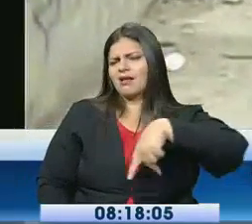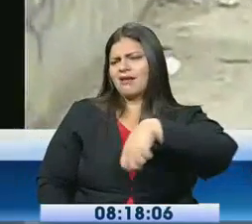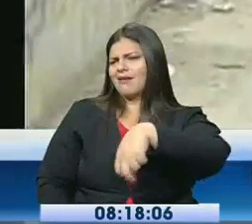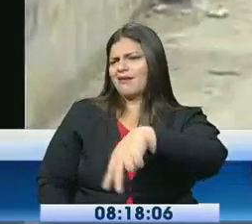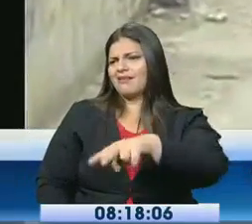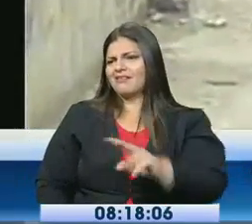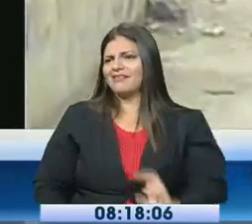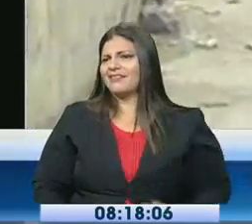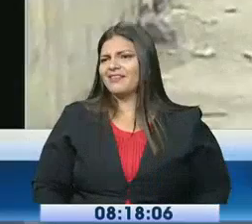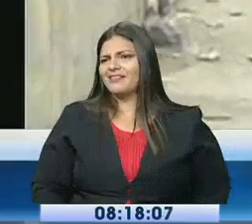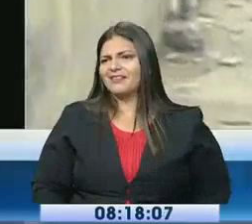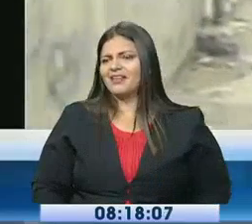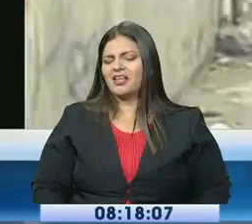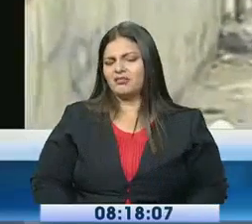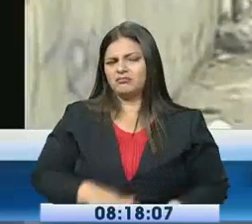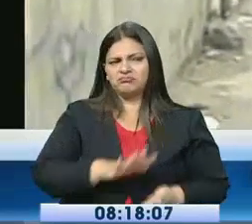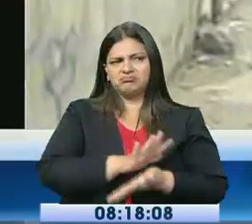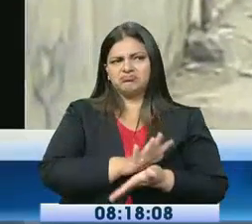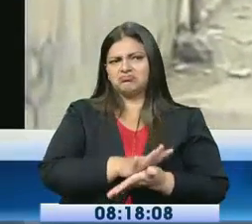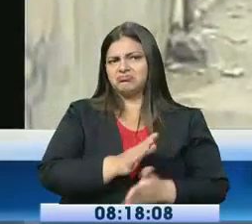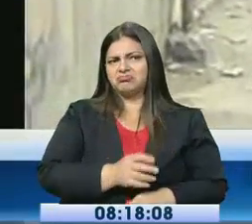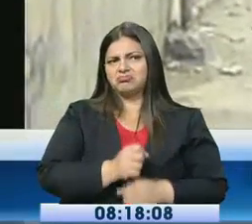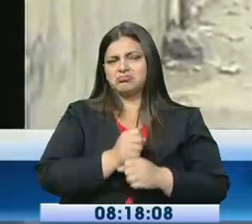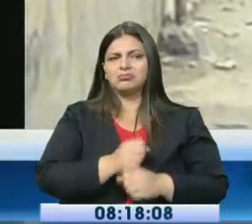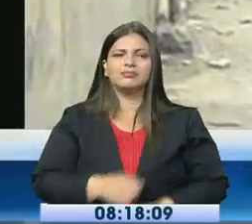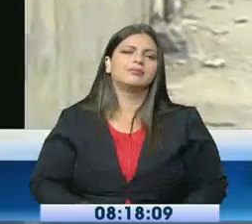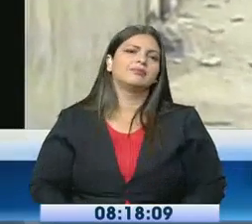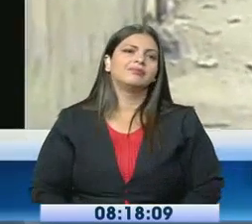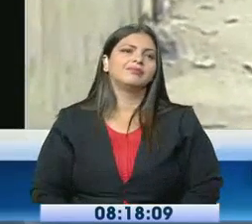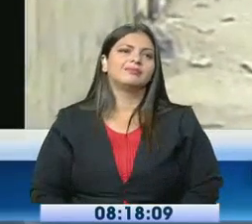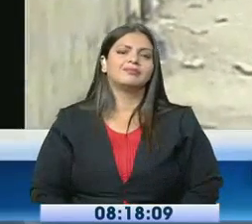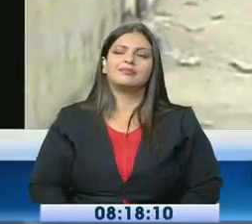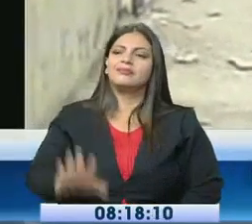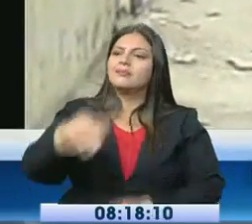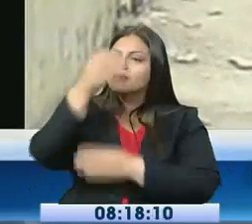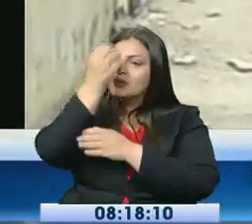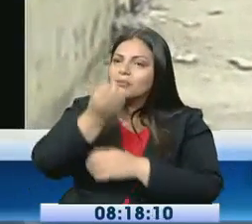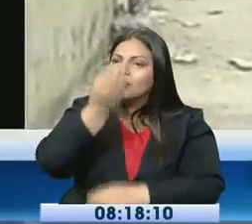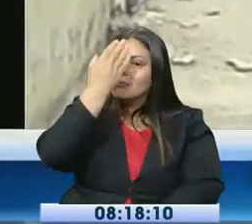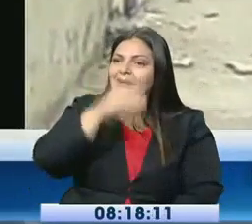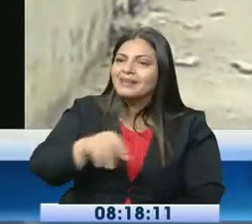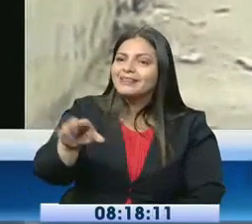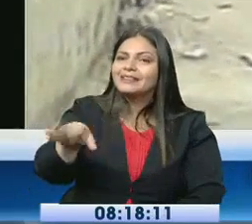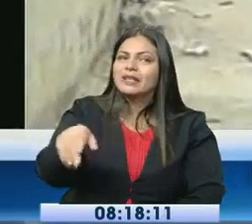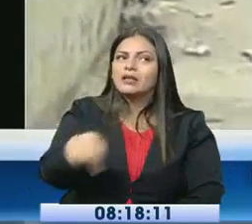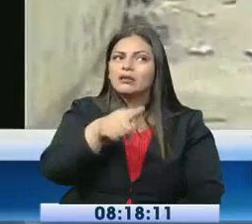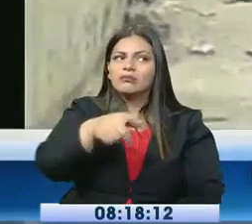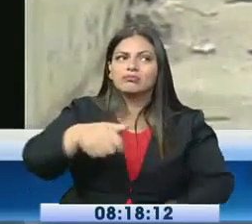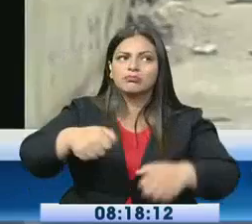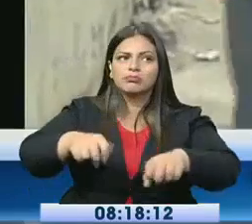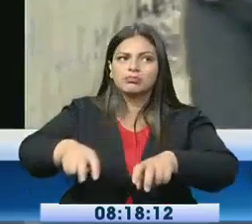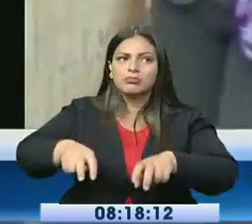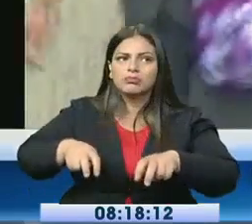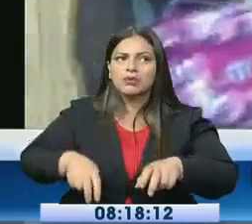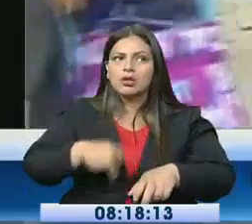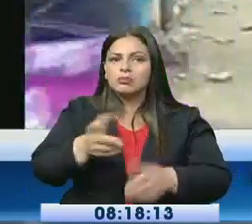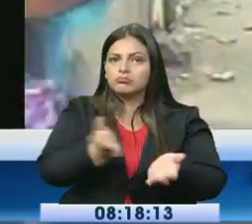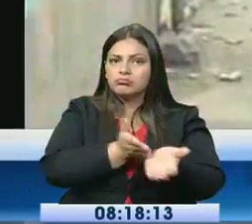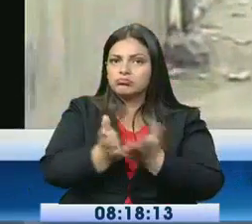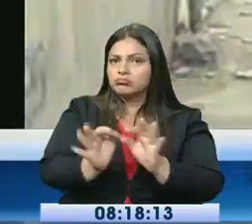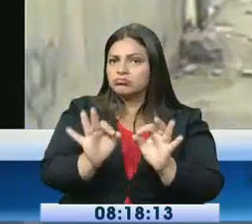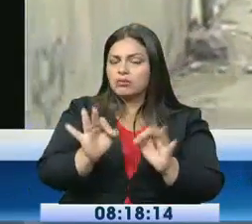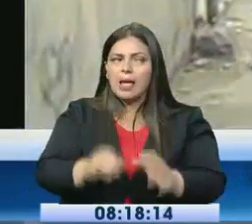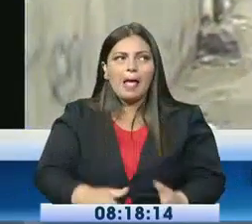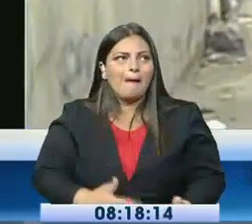seguro también. No ir en tricimoto. Ah, ya listo. Amiga, buenos días. ¿Qué opina del servicio de los conductores de tricimotos? ¿Qué le puedo